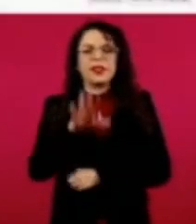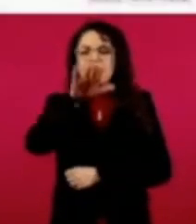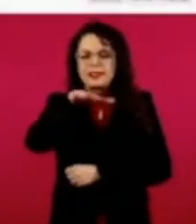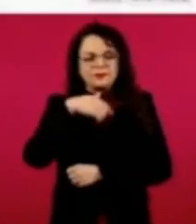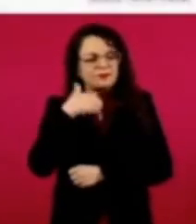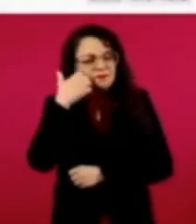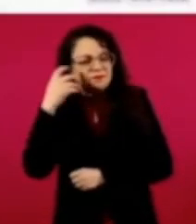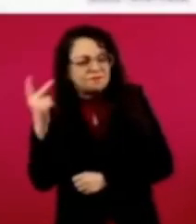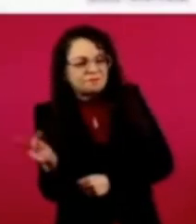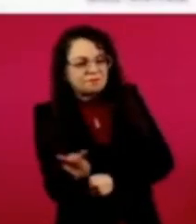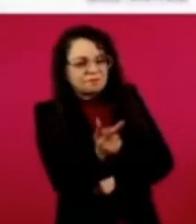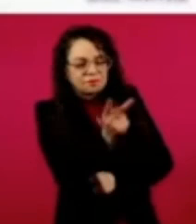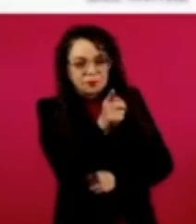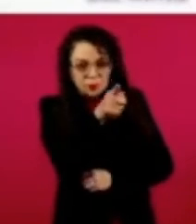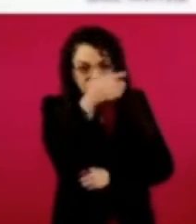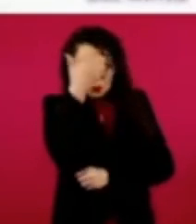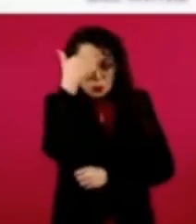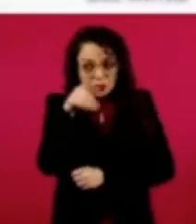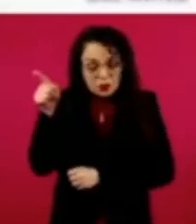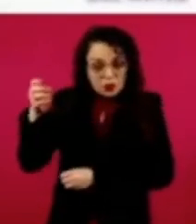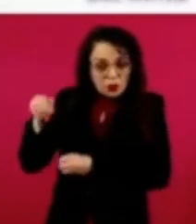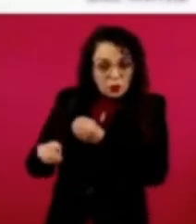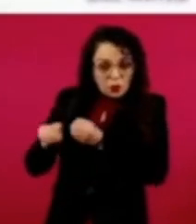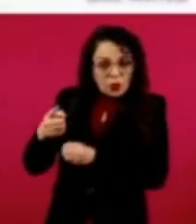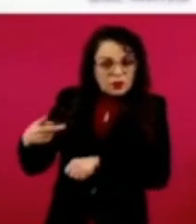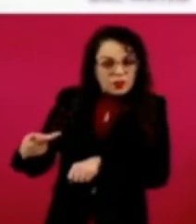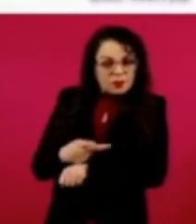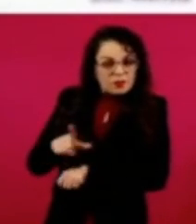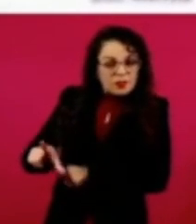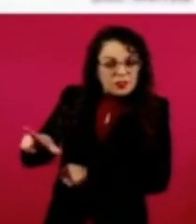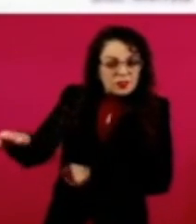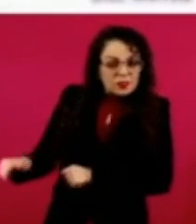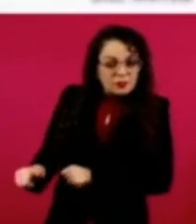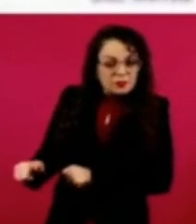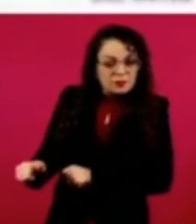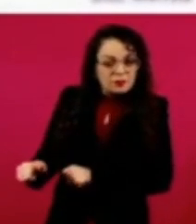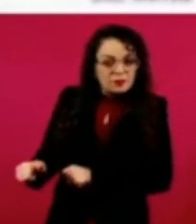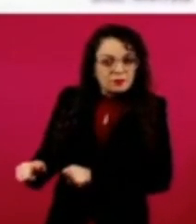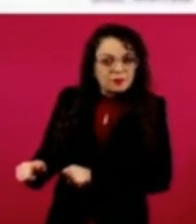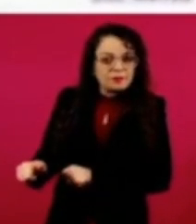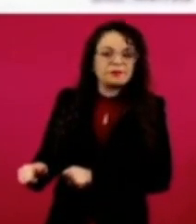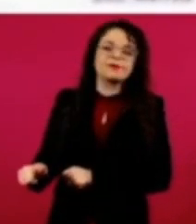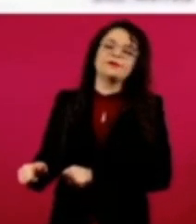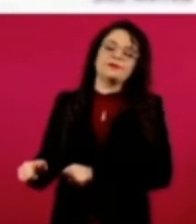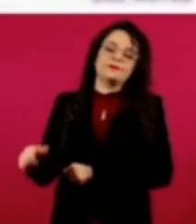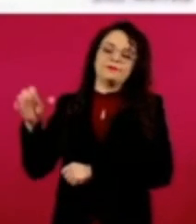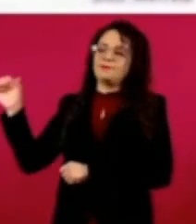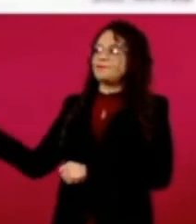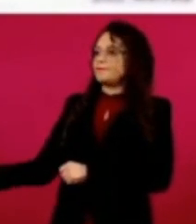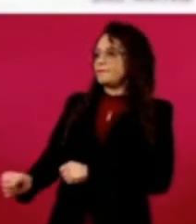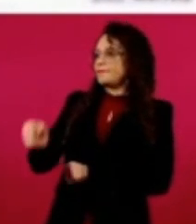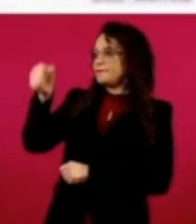después? Al poco tiempo, llegó a ser presidente de la Corte.